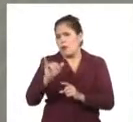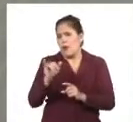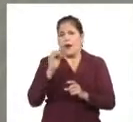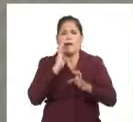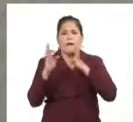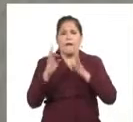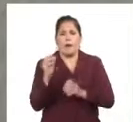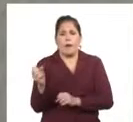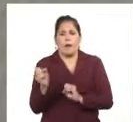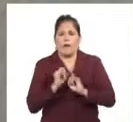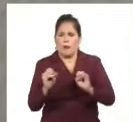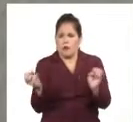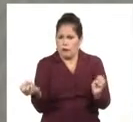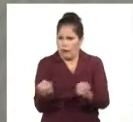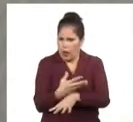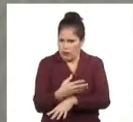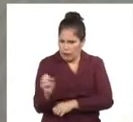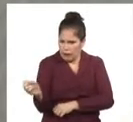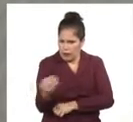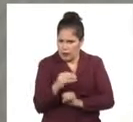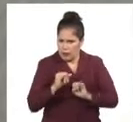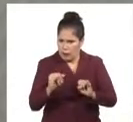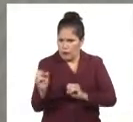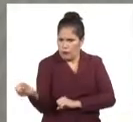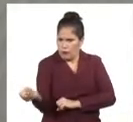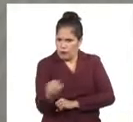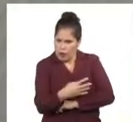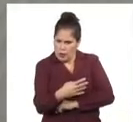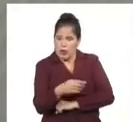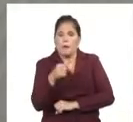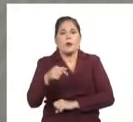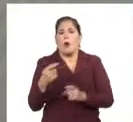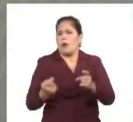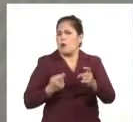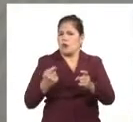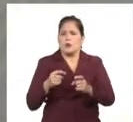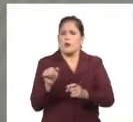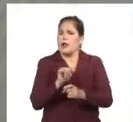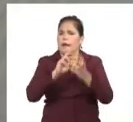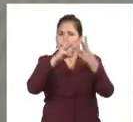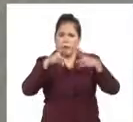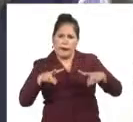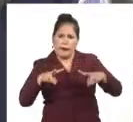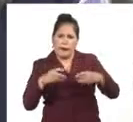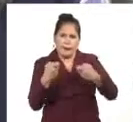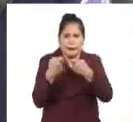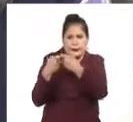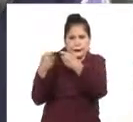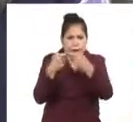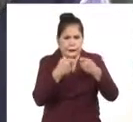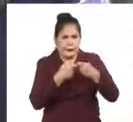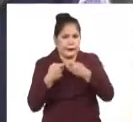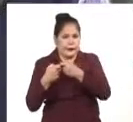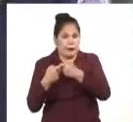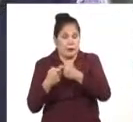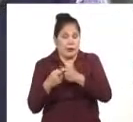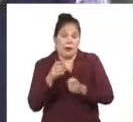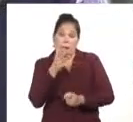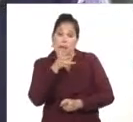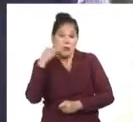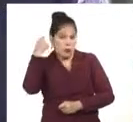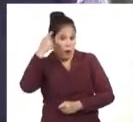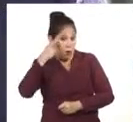news, fenómeno que consiste en la difusión de noticias falsas, y con la guerra mediática. Aunque parezca una locura,